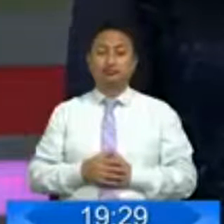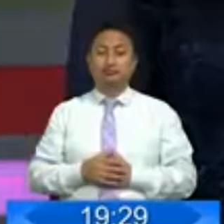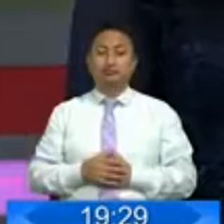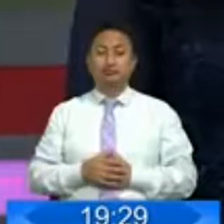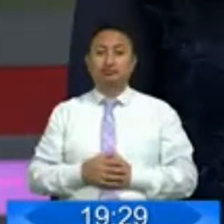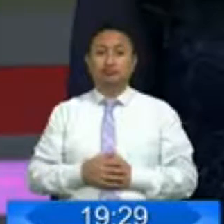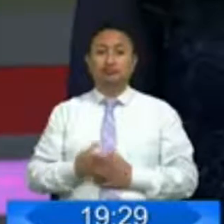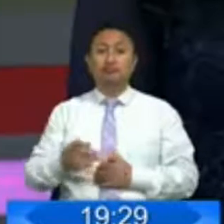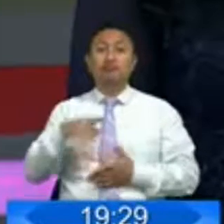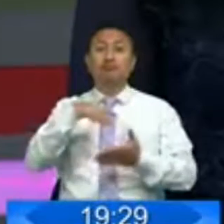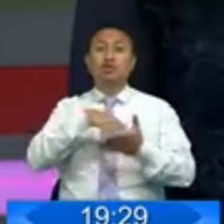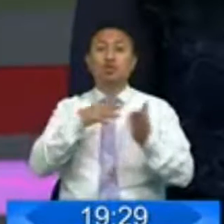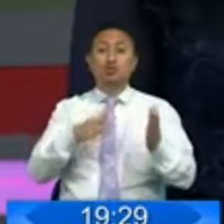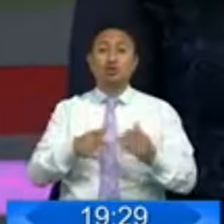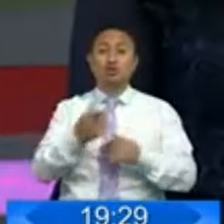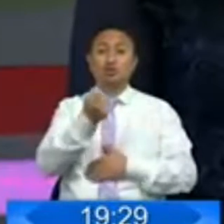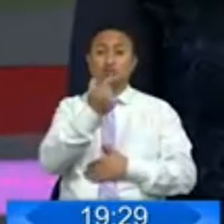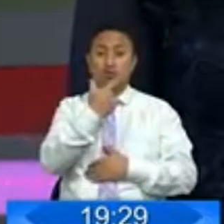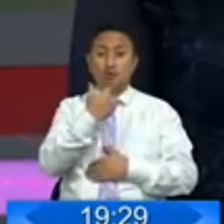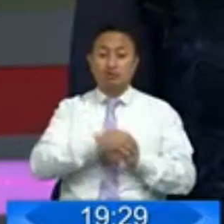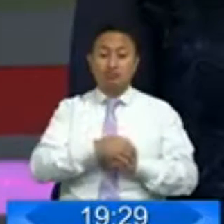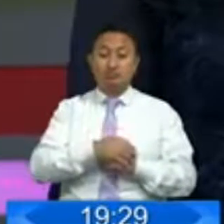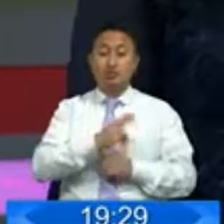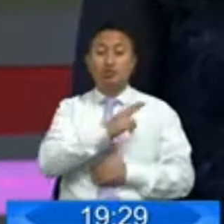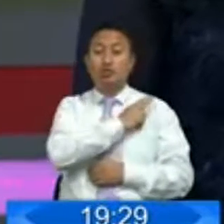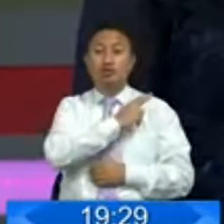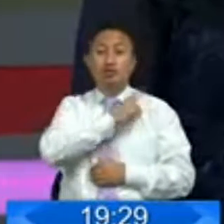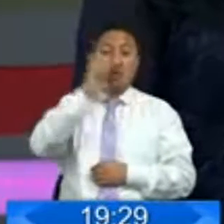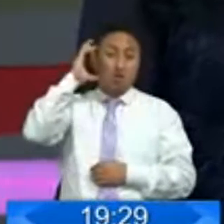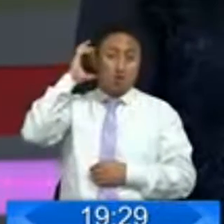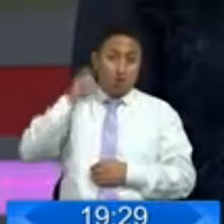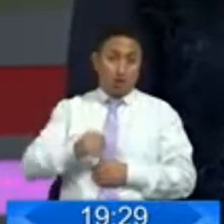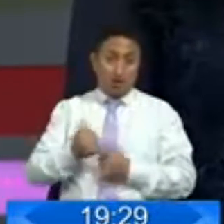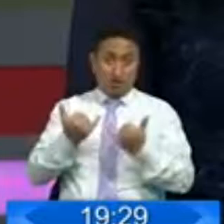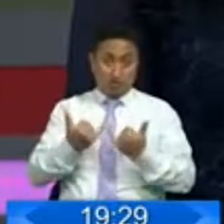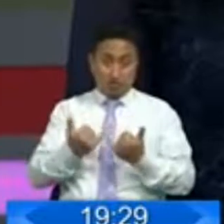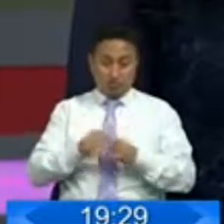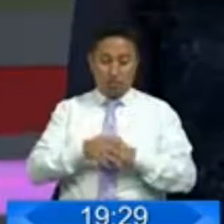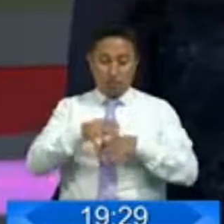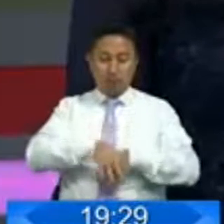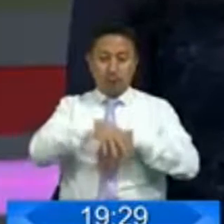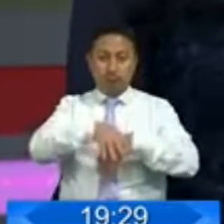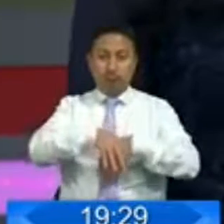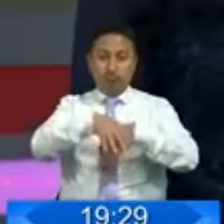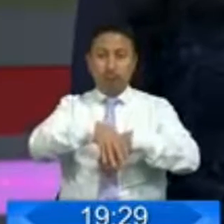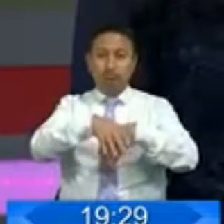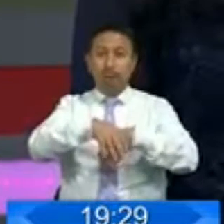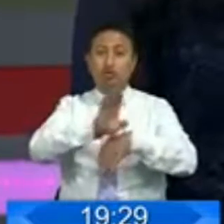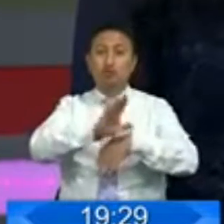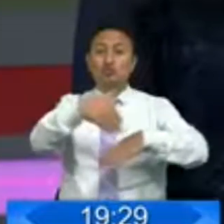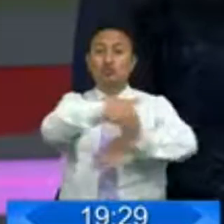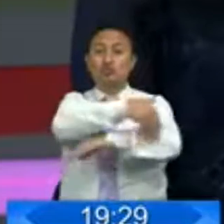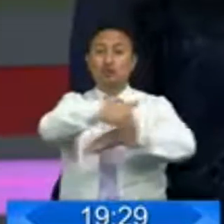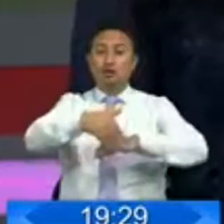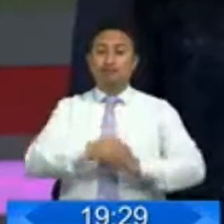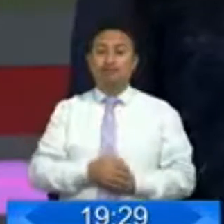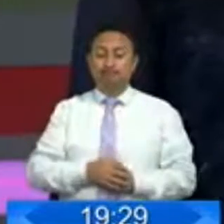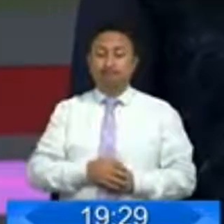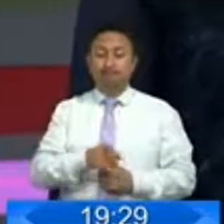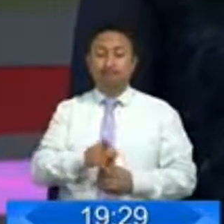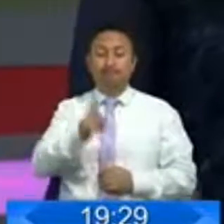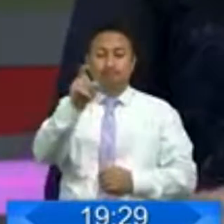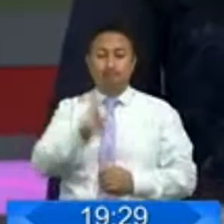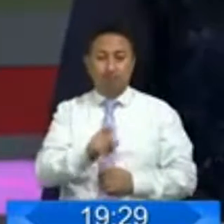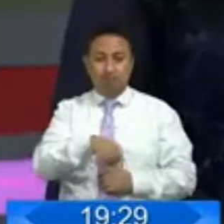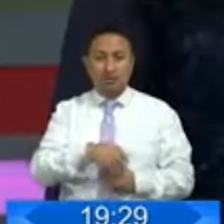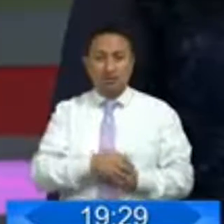Internos y estudiantes de la Facultad de Medicina de la Universidad de Cuenca protagonizaron una marcha por las principales calles de la ciudad, exigiendo